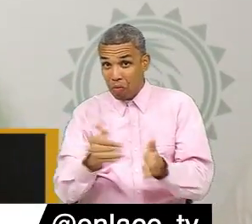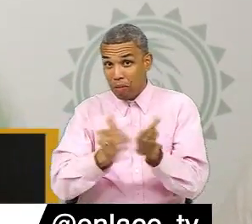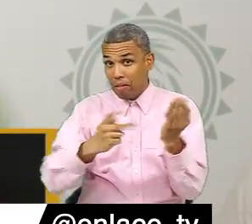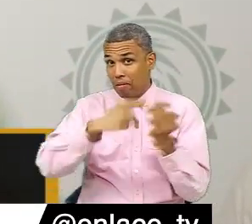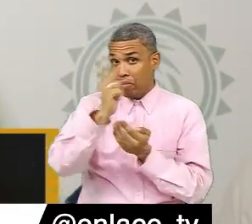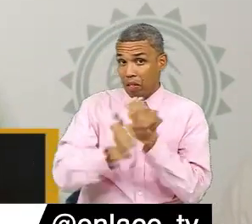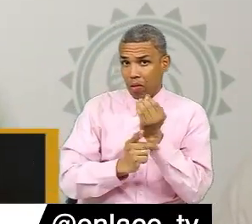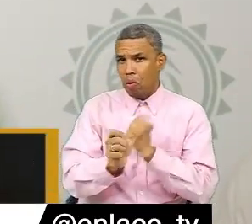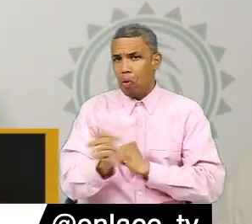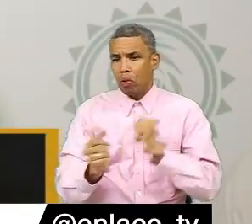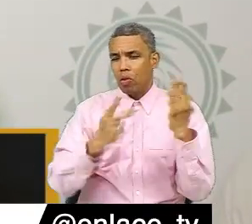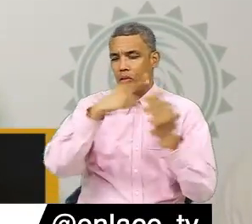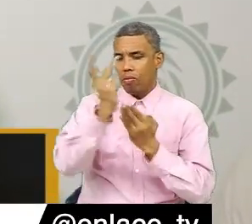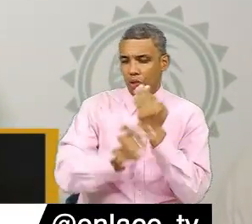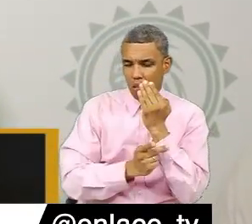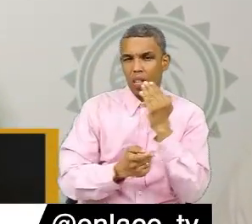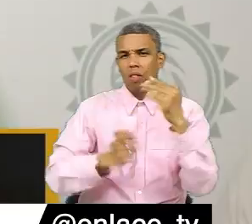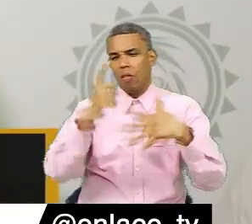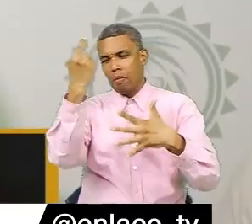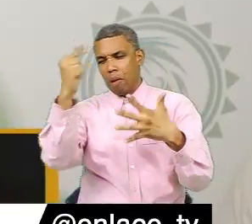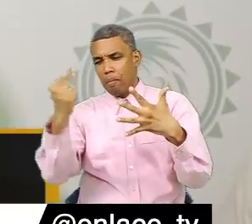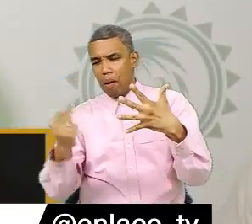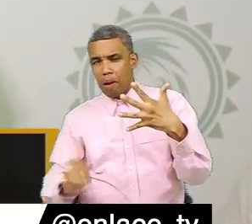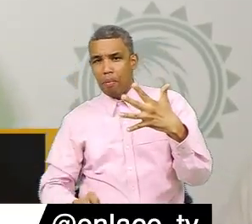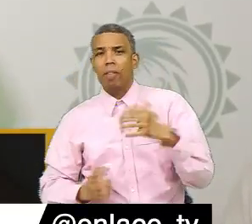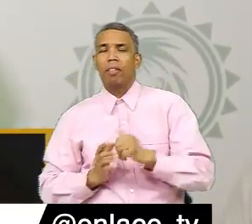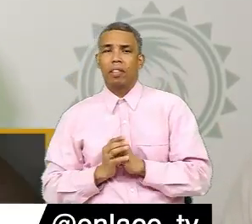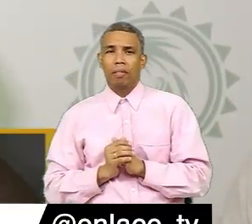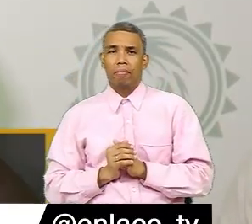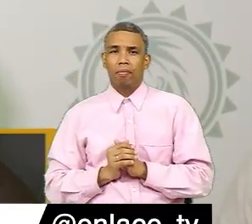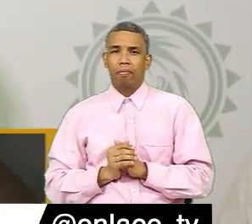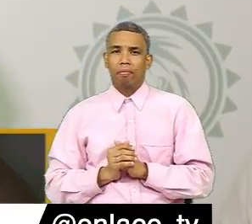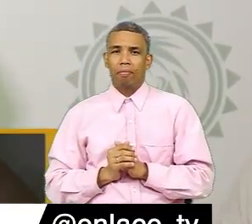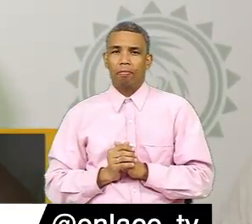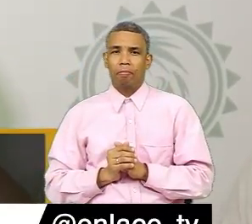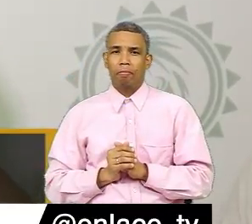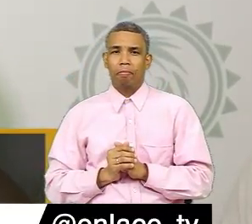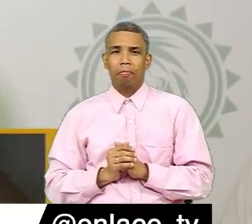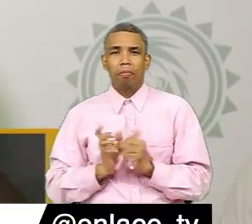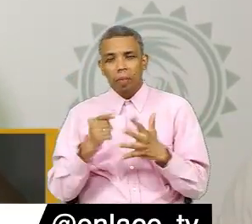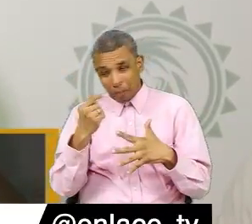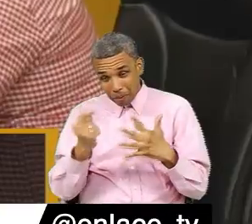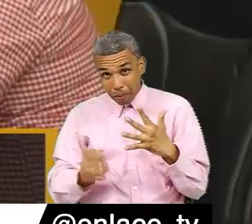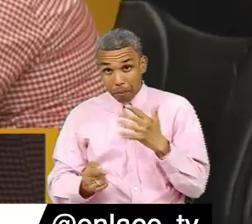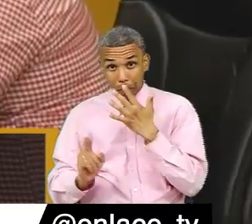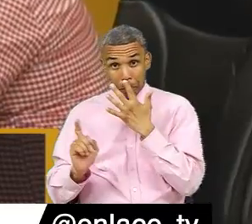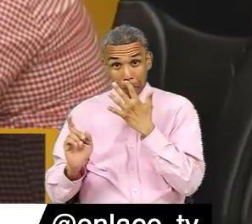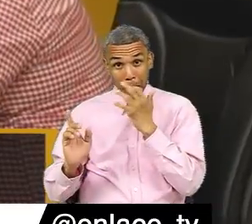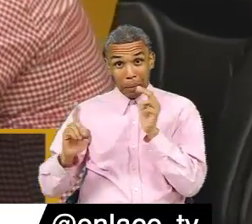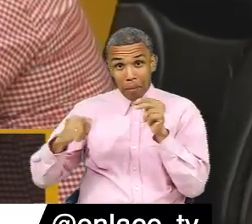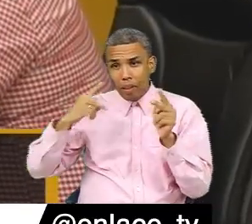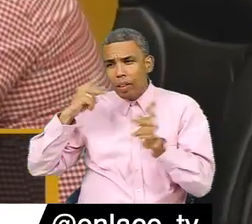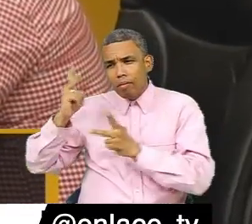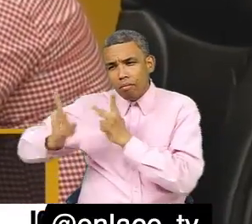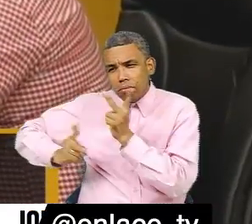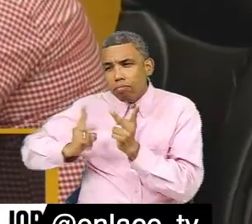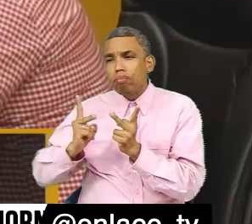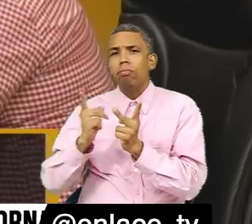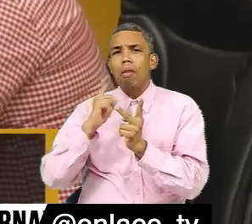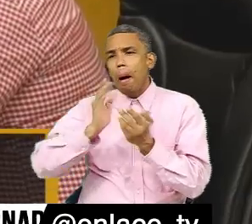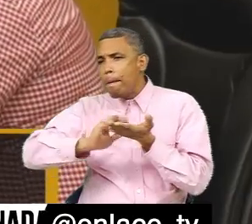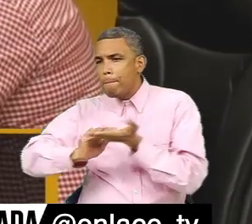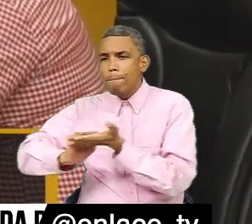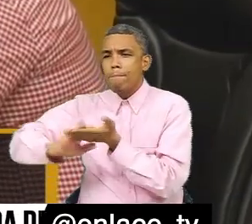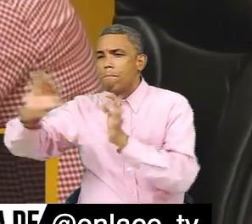importantes para Barranca Bermeja, y uno el que tiene que ver con el distrito petroquímico, turístico y portuario. No descartó que